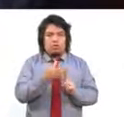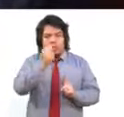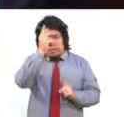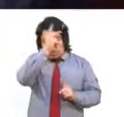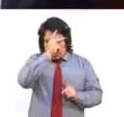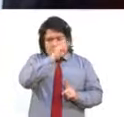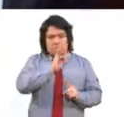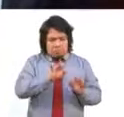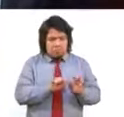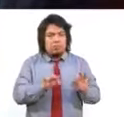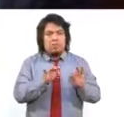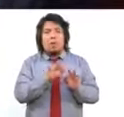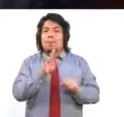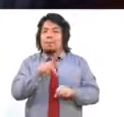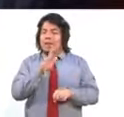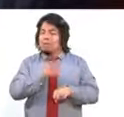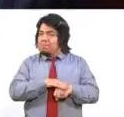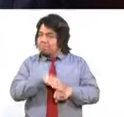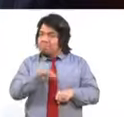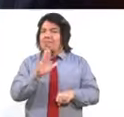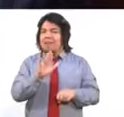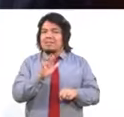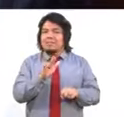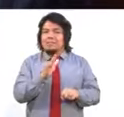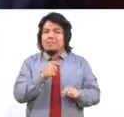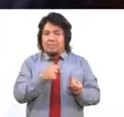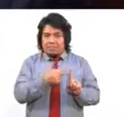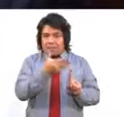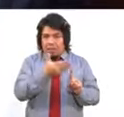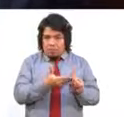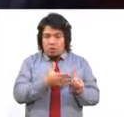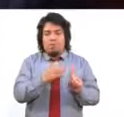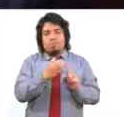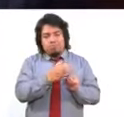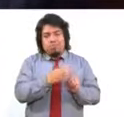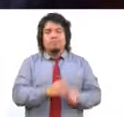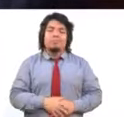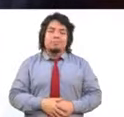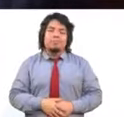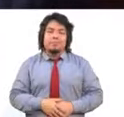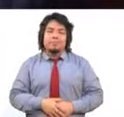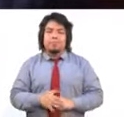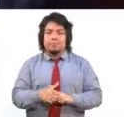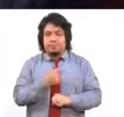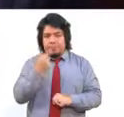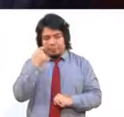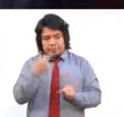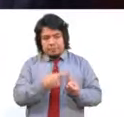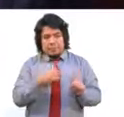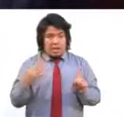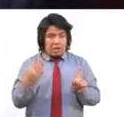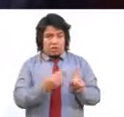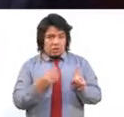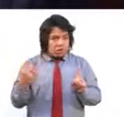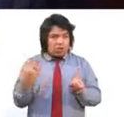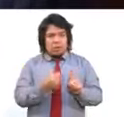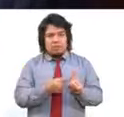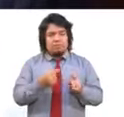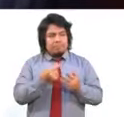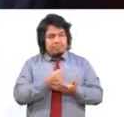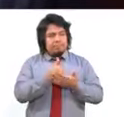y todo lo que tiene que haber como víctima, pero lo primero es protegerla, y por eso se le orienta a presentar la denuncia,